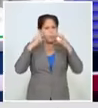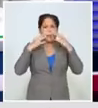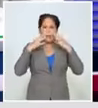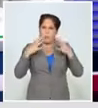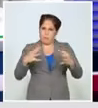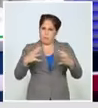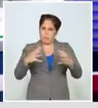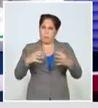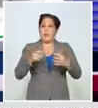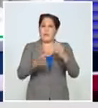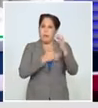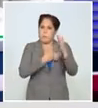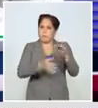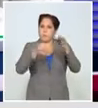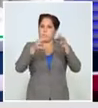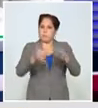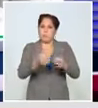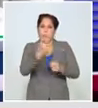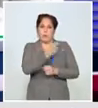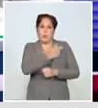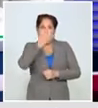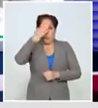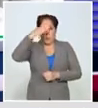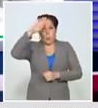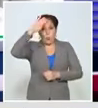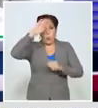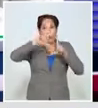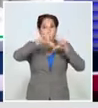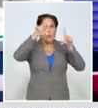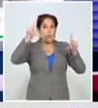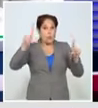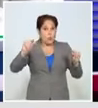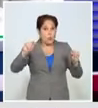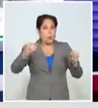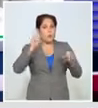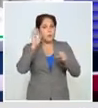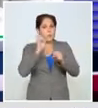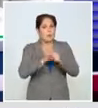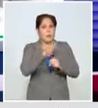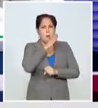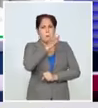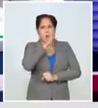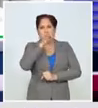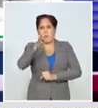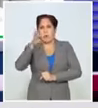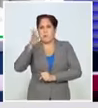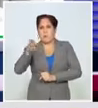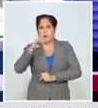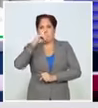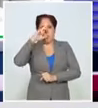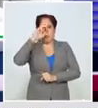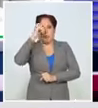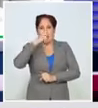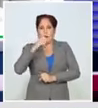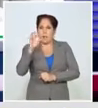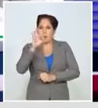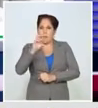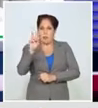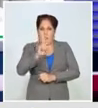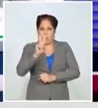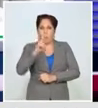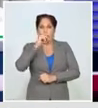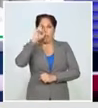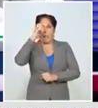una realidad. Cuba ha comenzado su ensayo clínico con Soberana 02, con